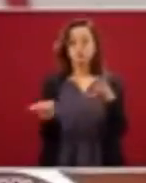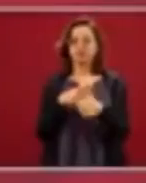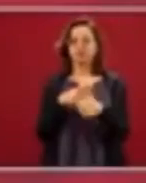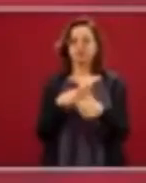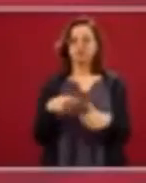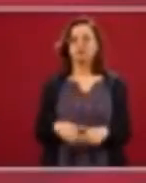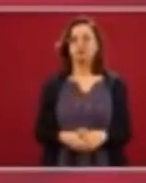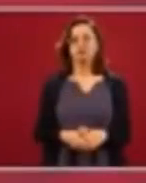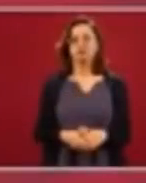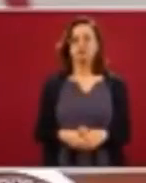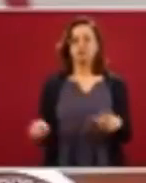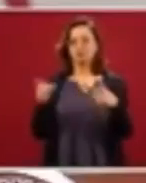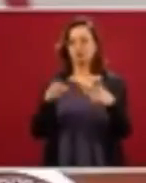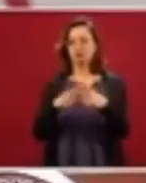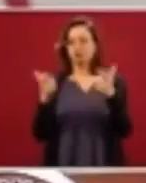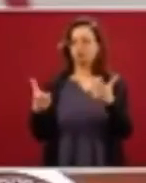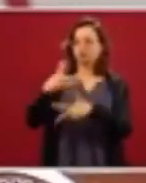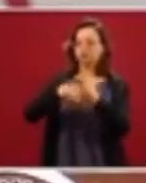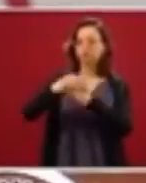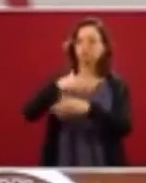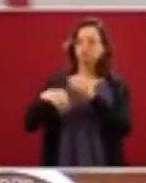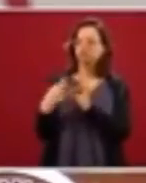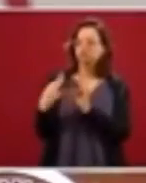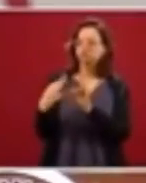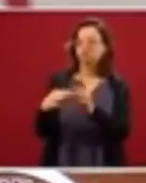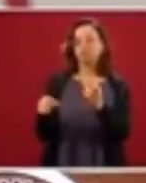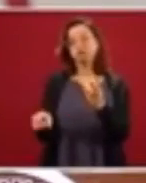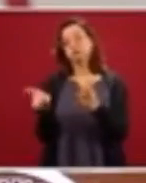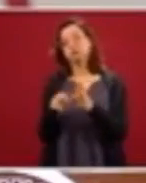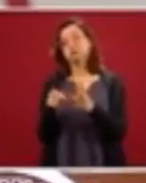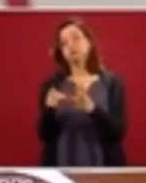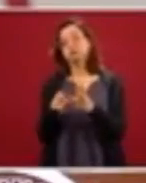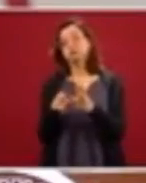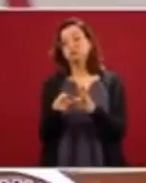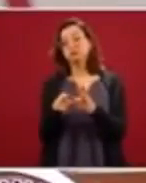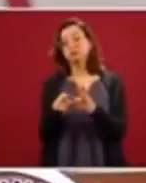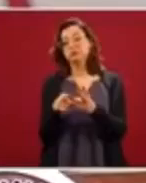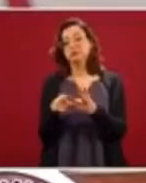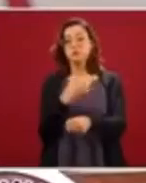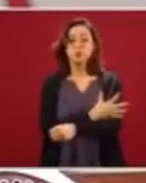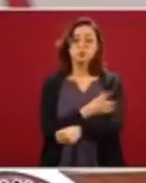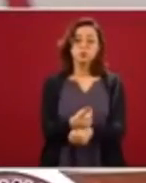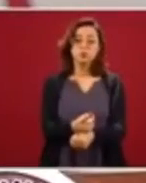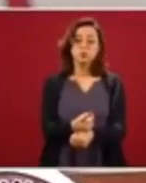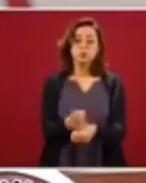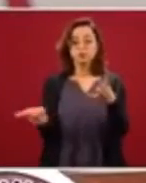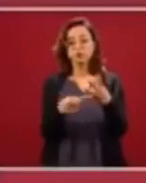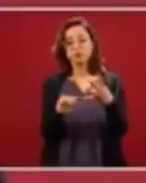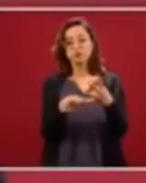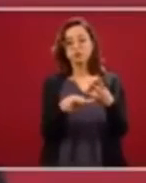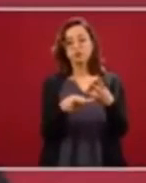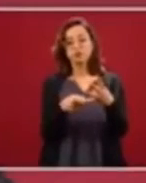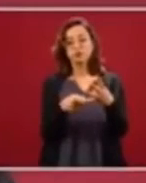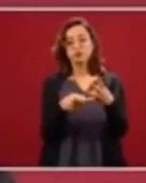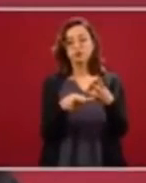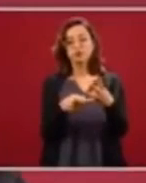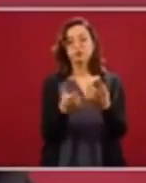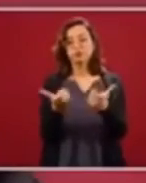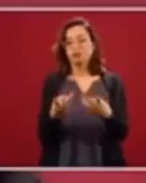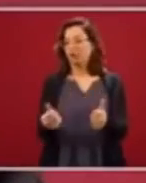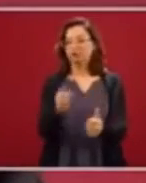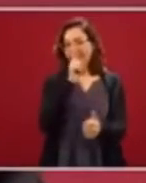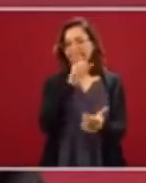Debemos mantener finanzas sanas. Ya sabemos que tiene que haber honestidad. Ya sabemos que tiene que haber